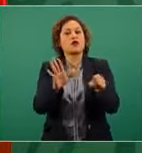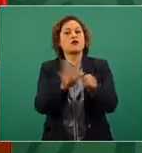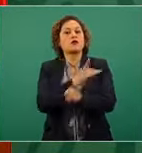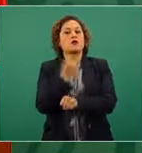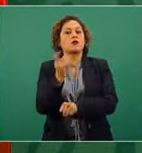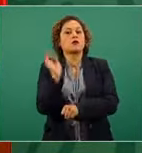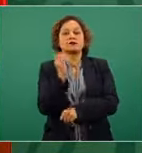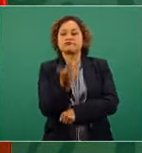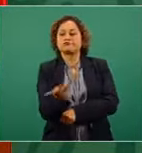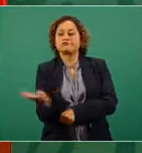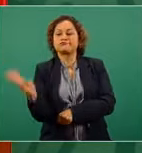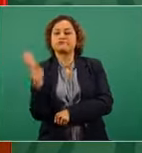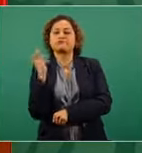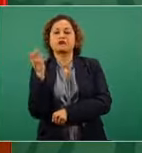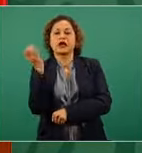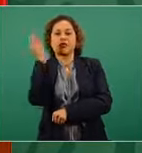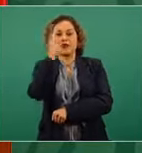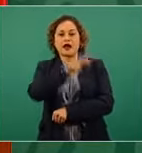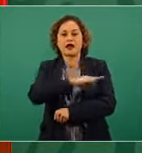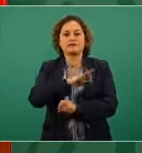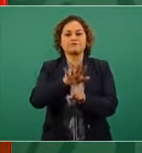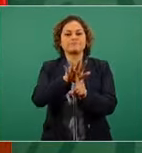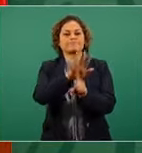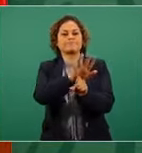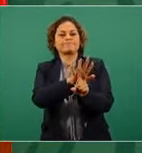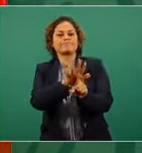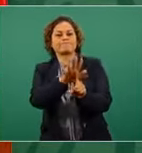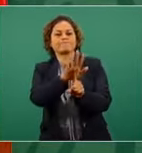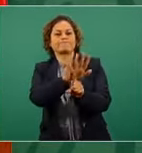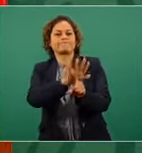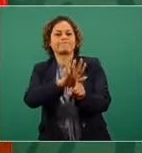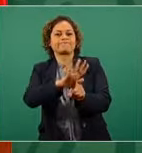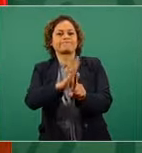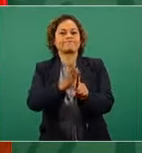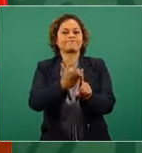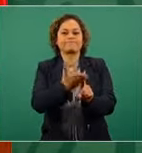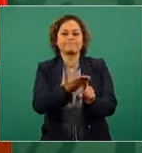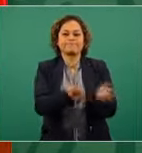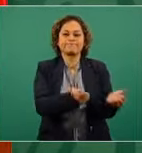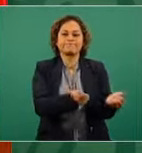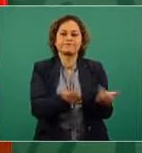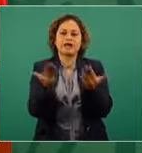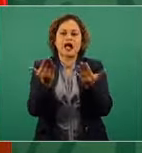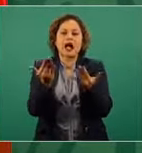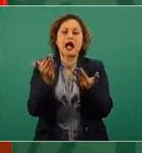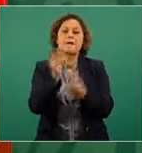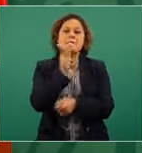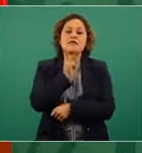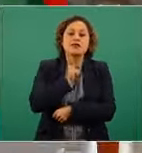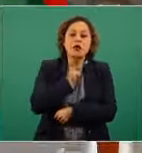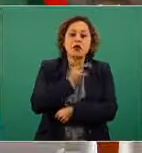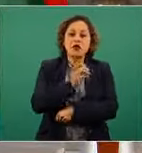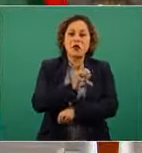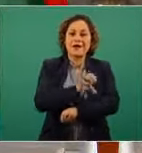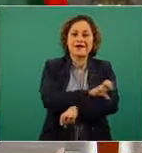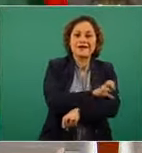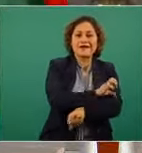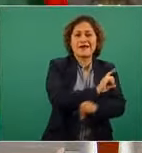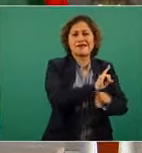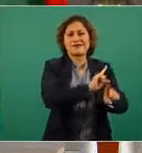de nuevo el petróleo y nuestros recursos a los inversionistas extranjeros.